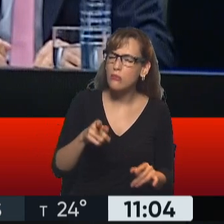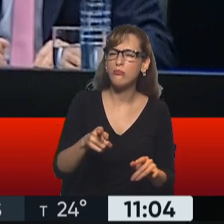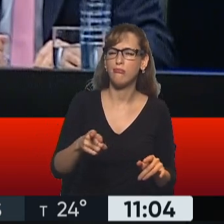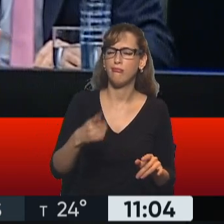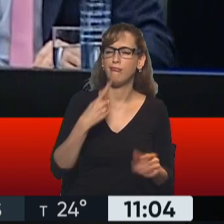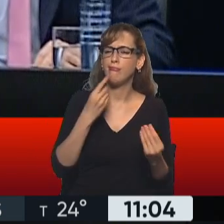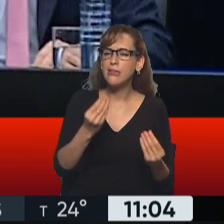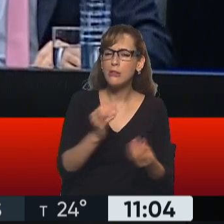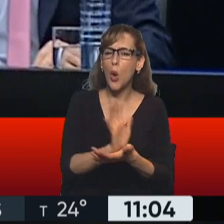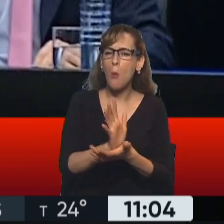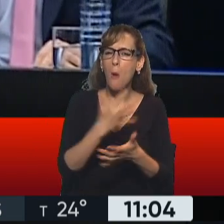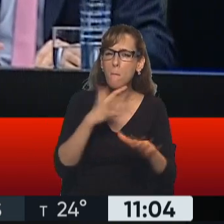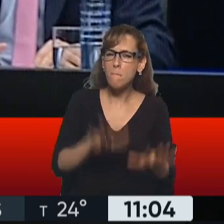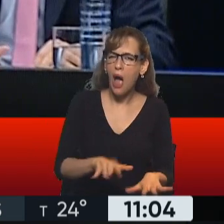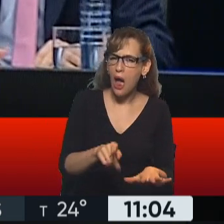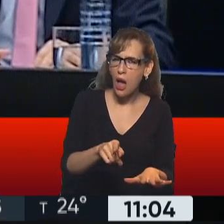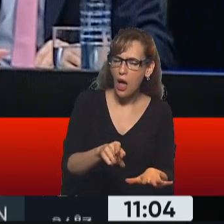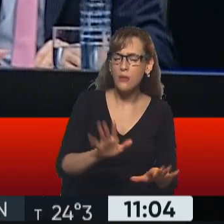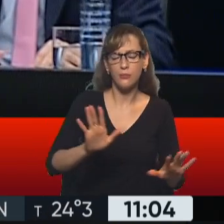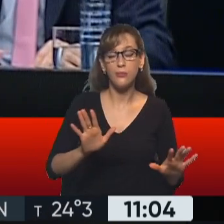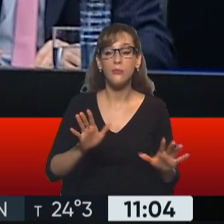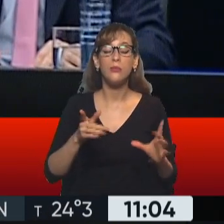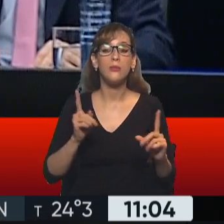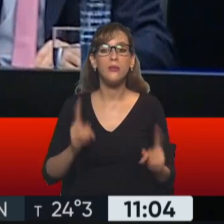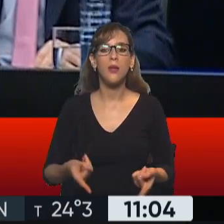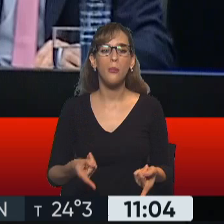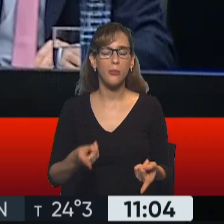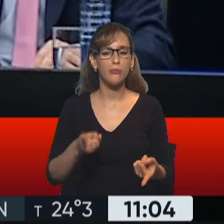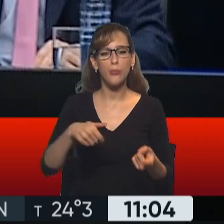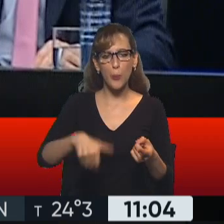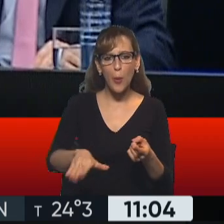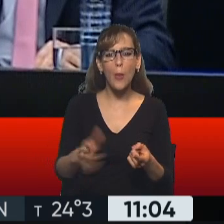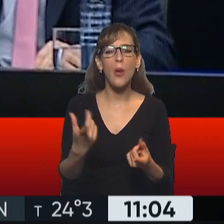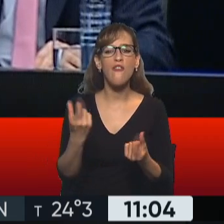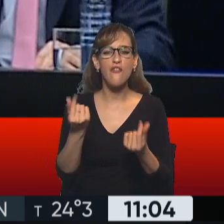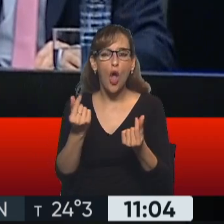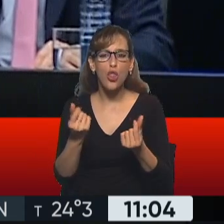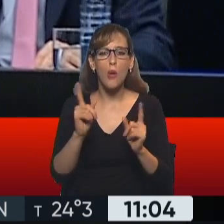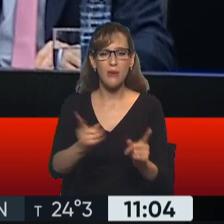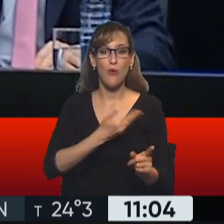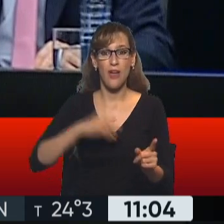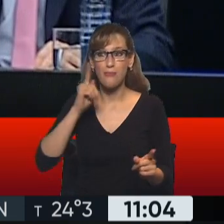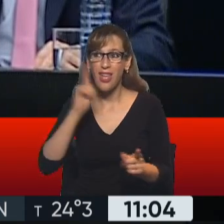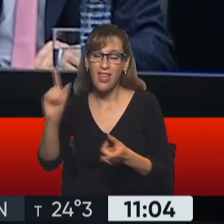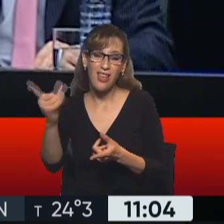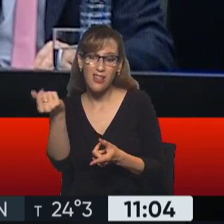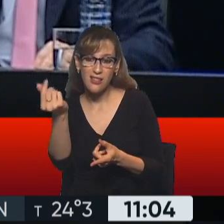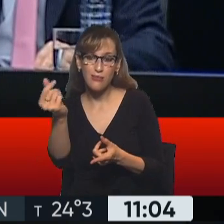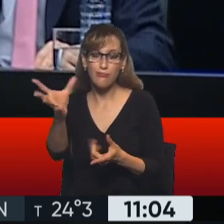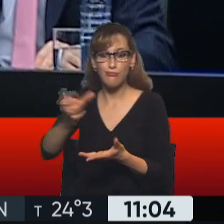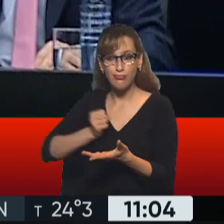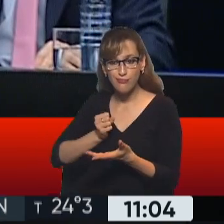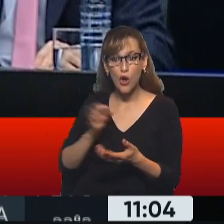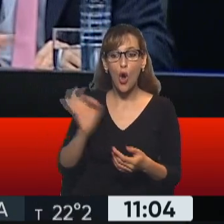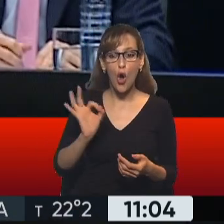stand-by y en este sentido, ¿van a venir fondos frescos del Fondo Monetario o simplemente el fondo